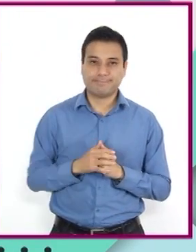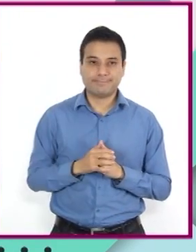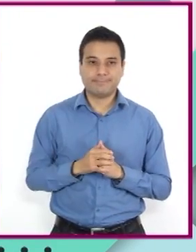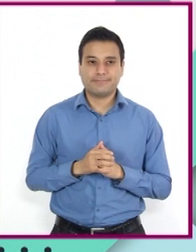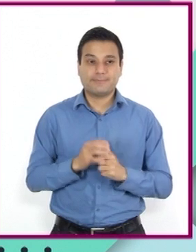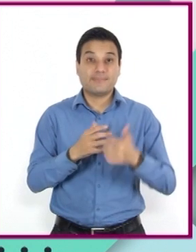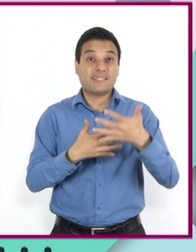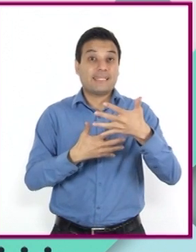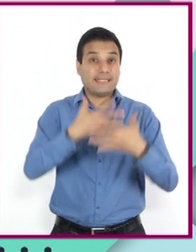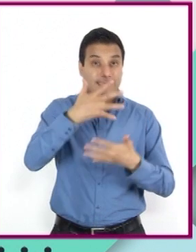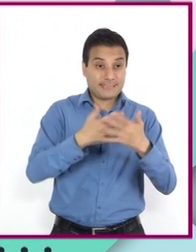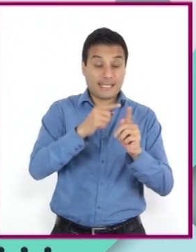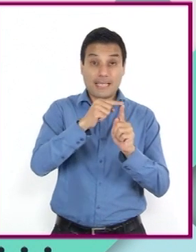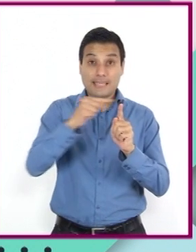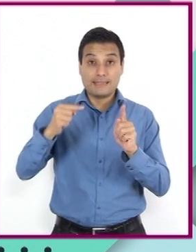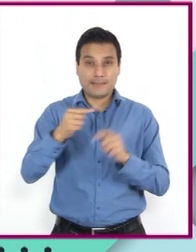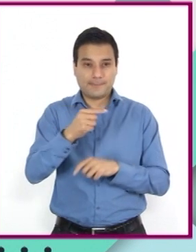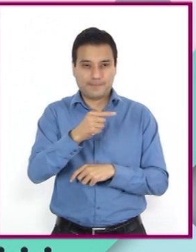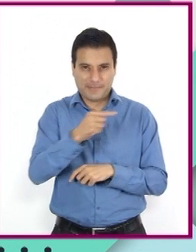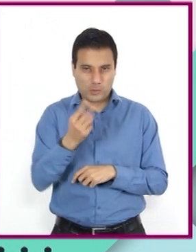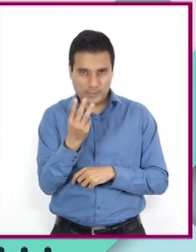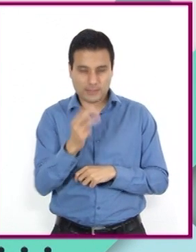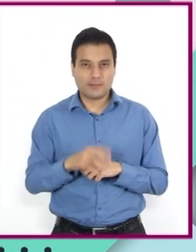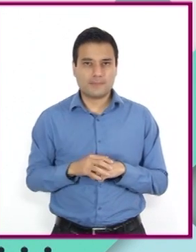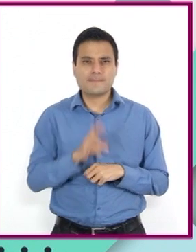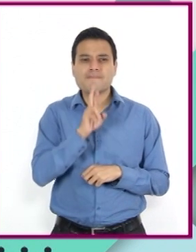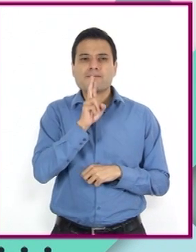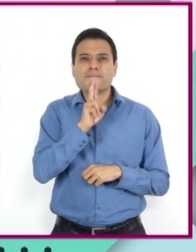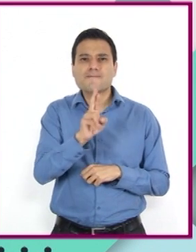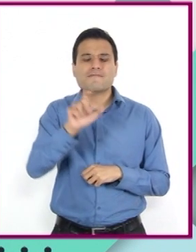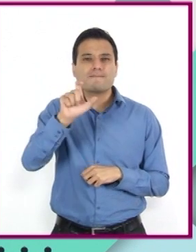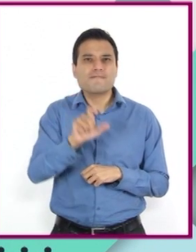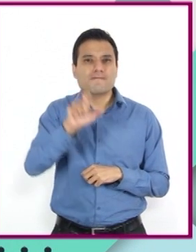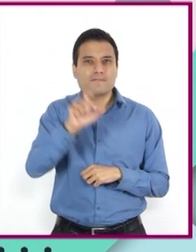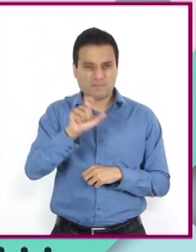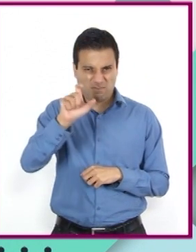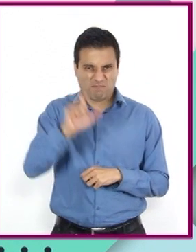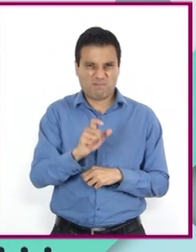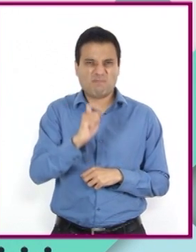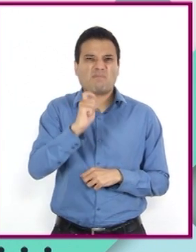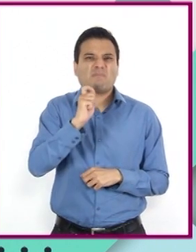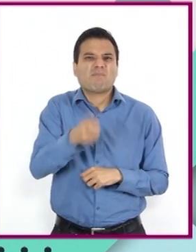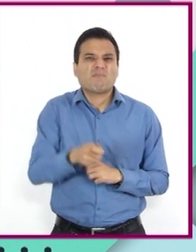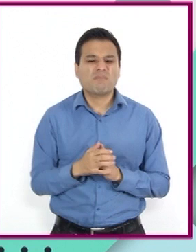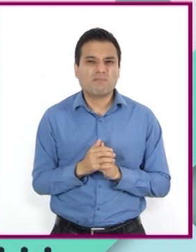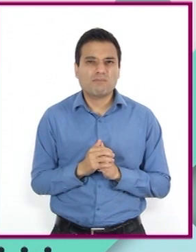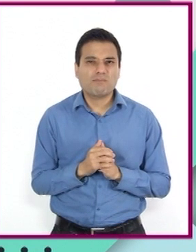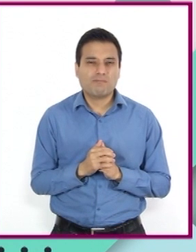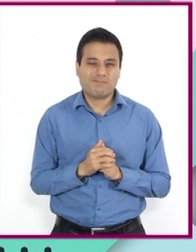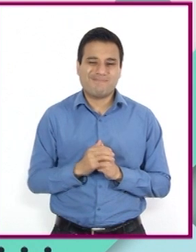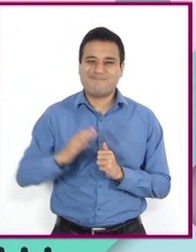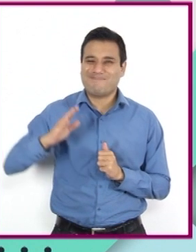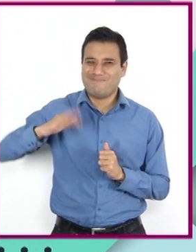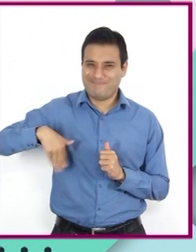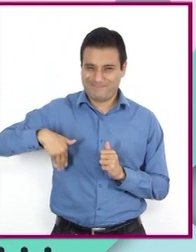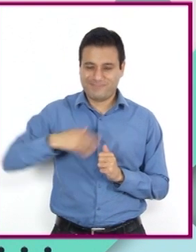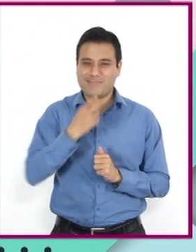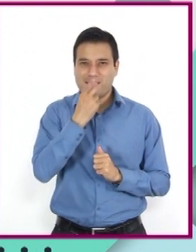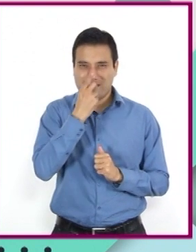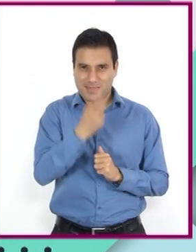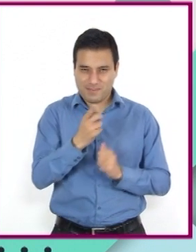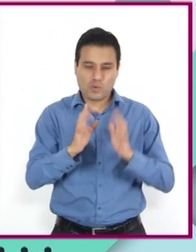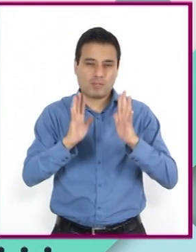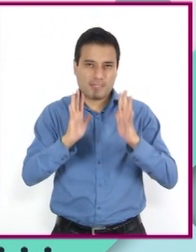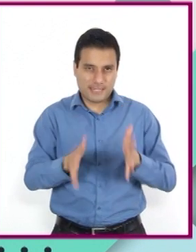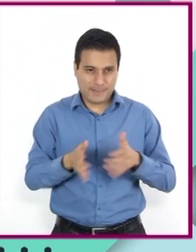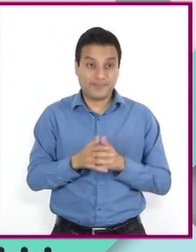entre 3 negativo es igual a X. ¿Qué número es X? Como ya lo habíamos planteado, se resuelve